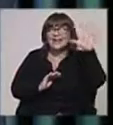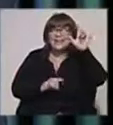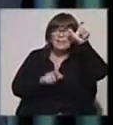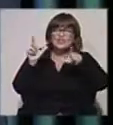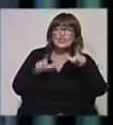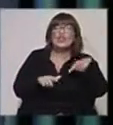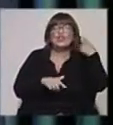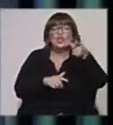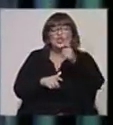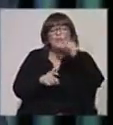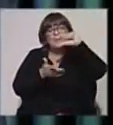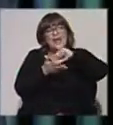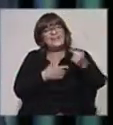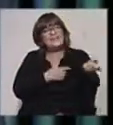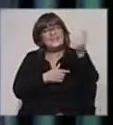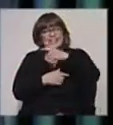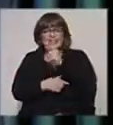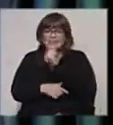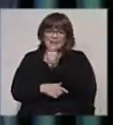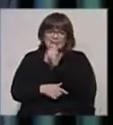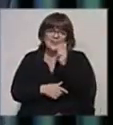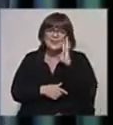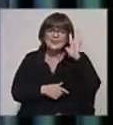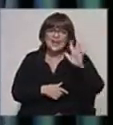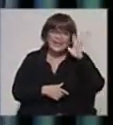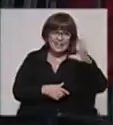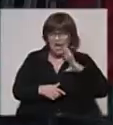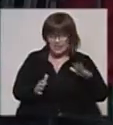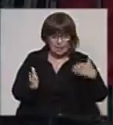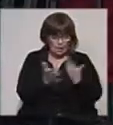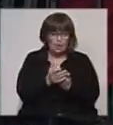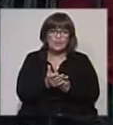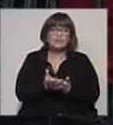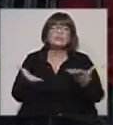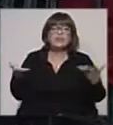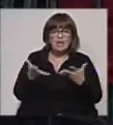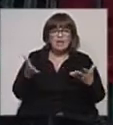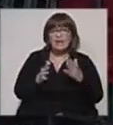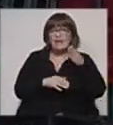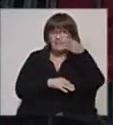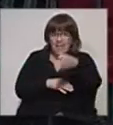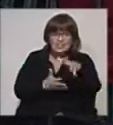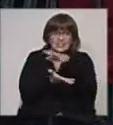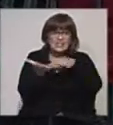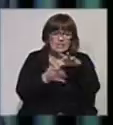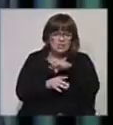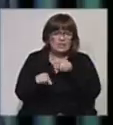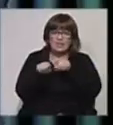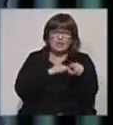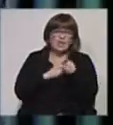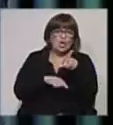que muchos periodistas todavía tenemos. Ahora que vas a cubrir algo y estás mandando